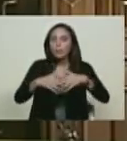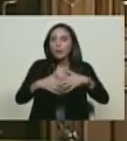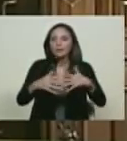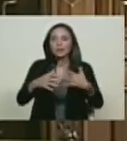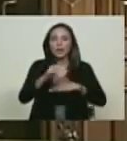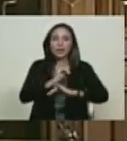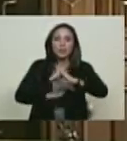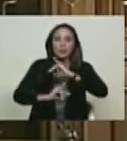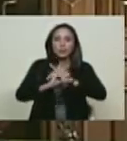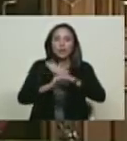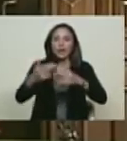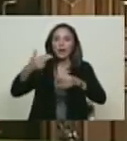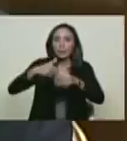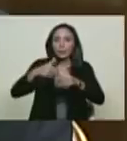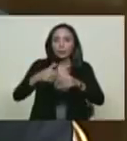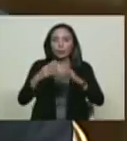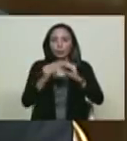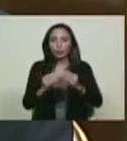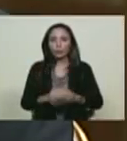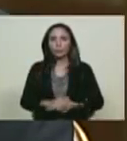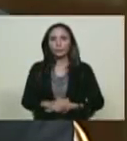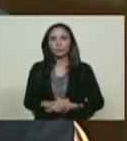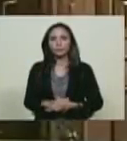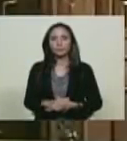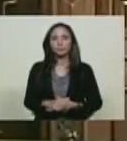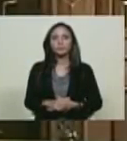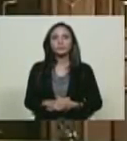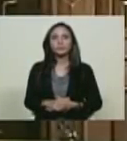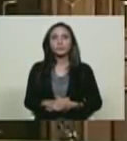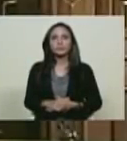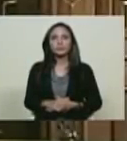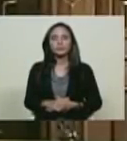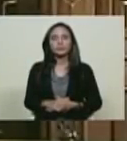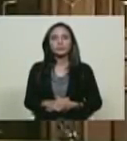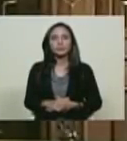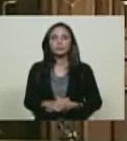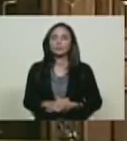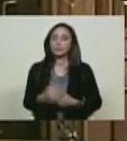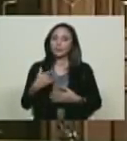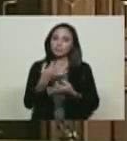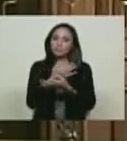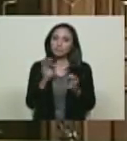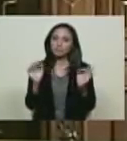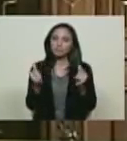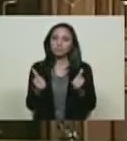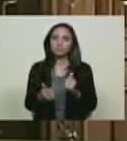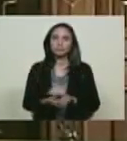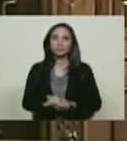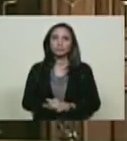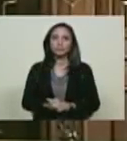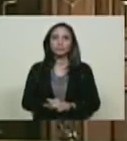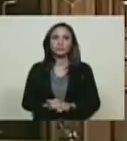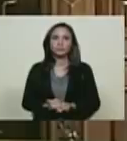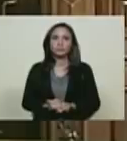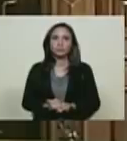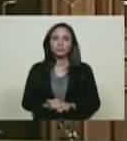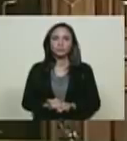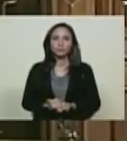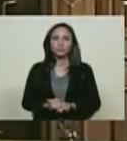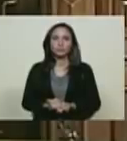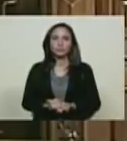internacional, en la OPEC y en los países no OPEC. Así que ha sido un gran éxito. Para que ustedes vean, tenemos que